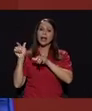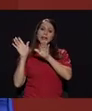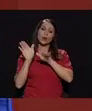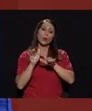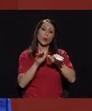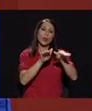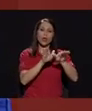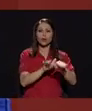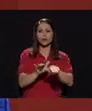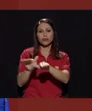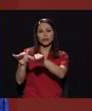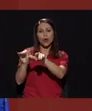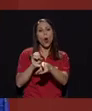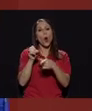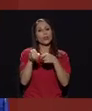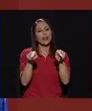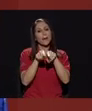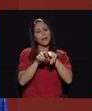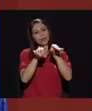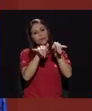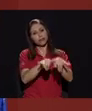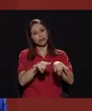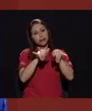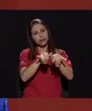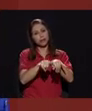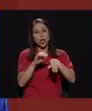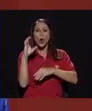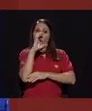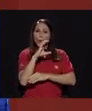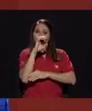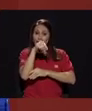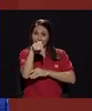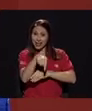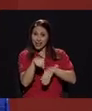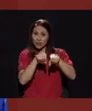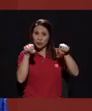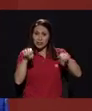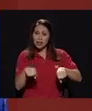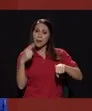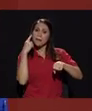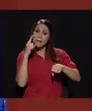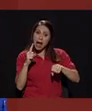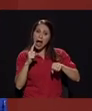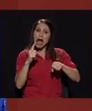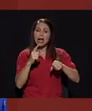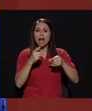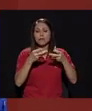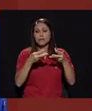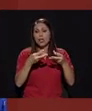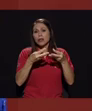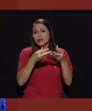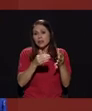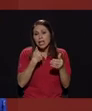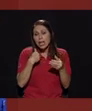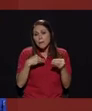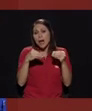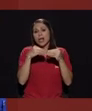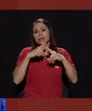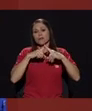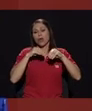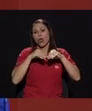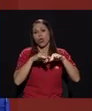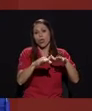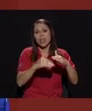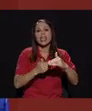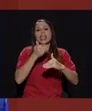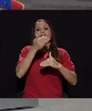aquí un ecosistema para reproducirse y para después volver a sus lugares de